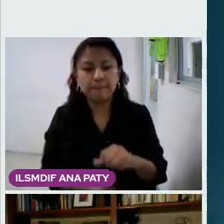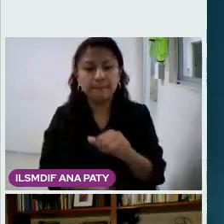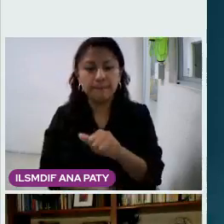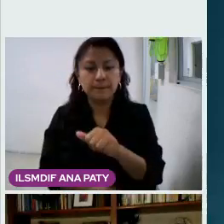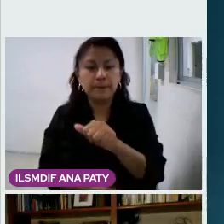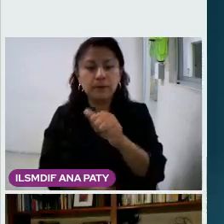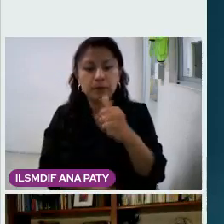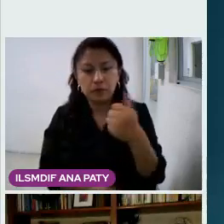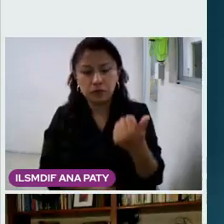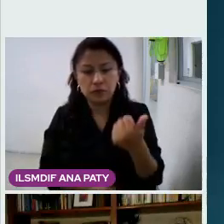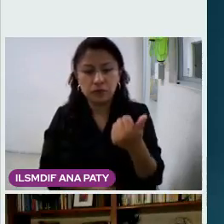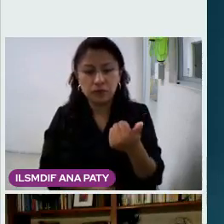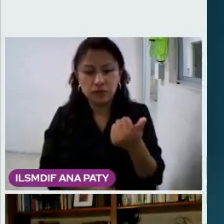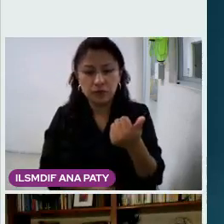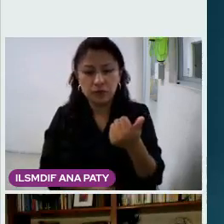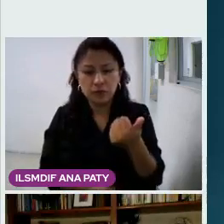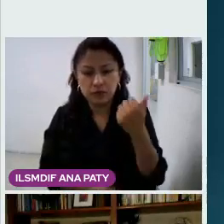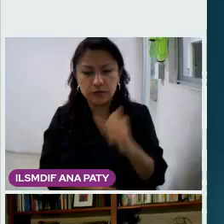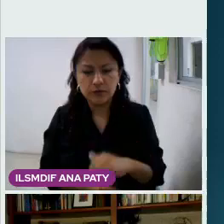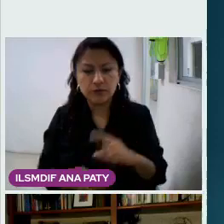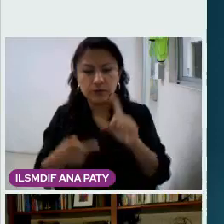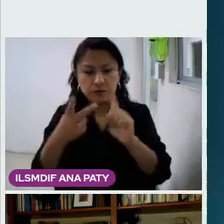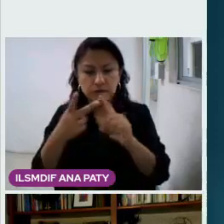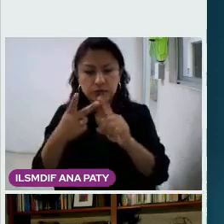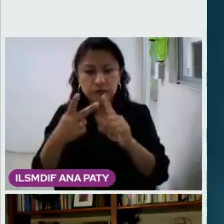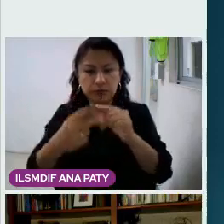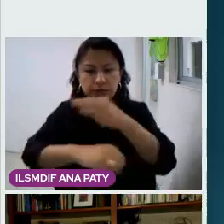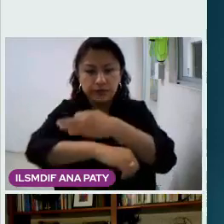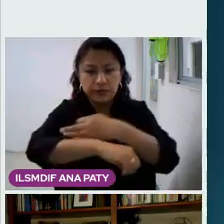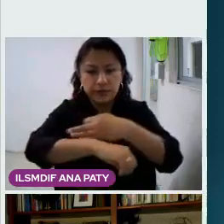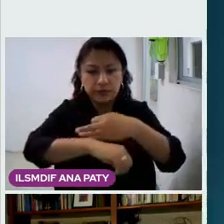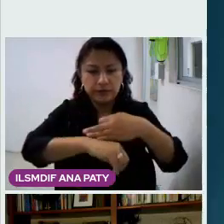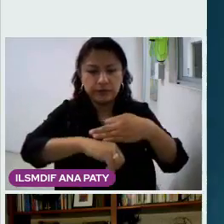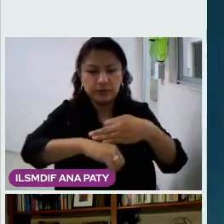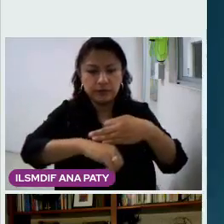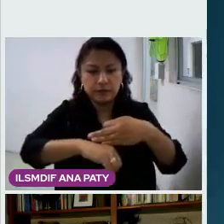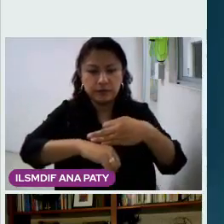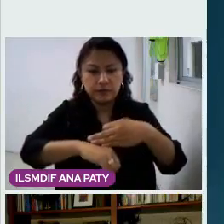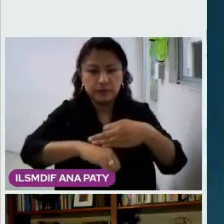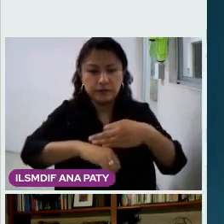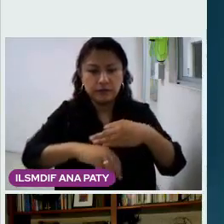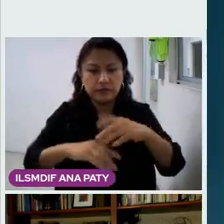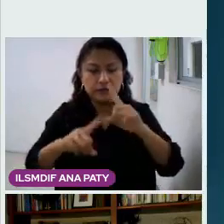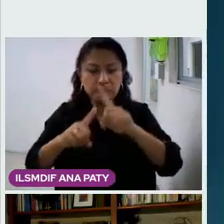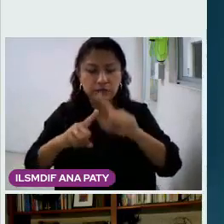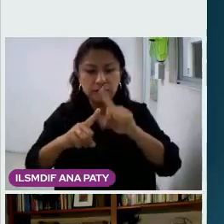ver ahora. La que sigue, por favor. ¿Qué expresa? Expresa entonces